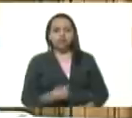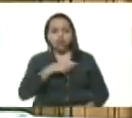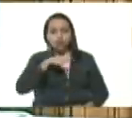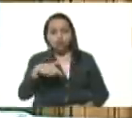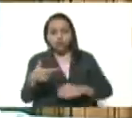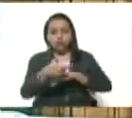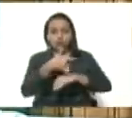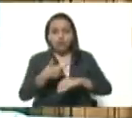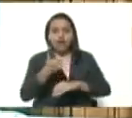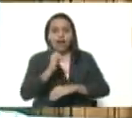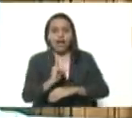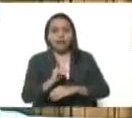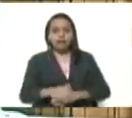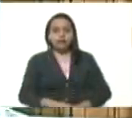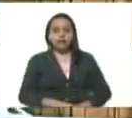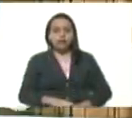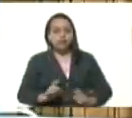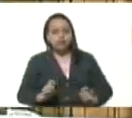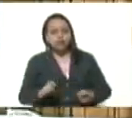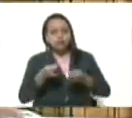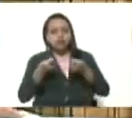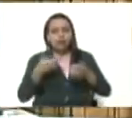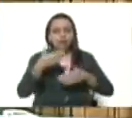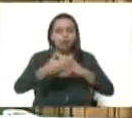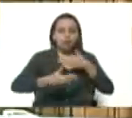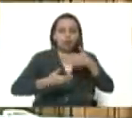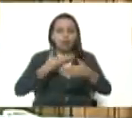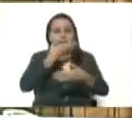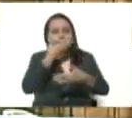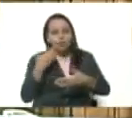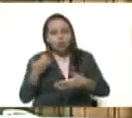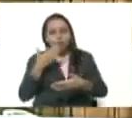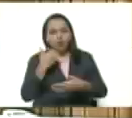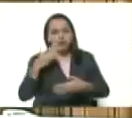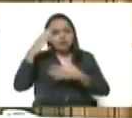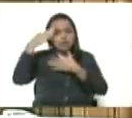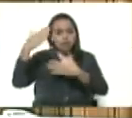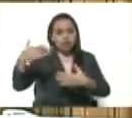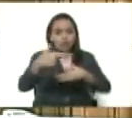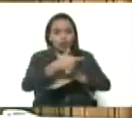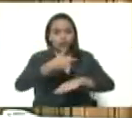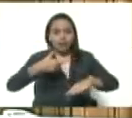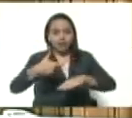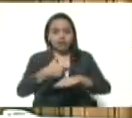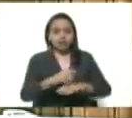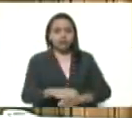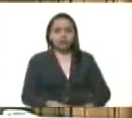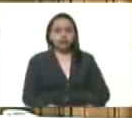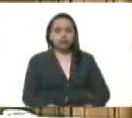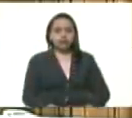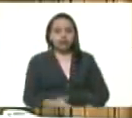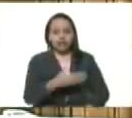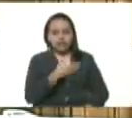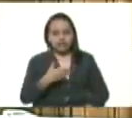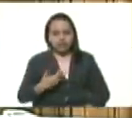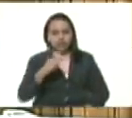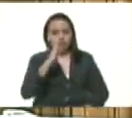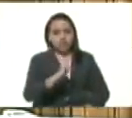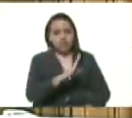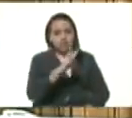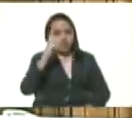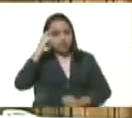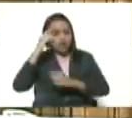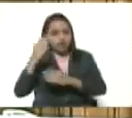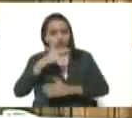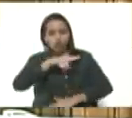Omar Prieto está en franca recuperación, franca mejoría. Mi saludo. Pido las bendiciones de nuestro Dios